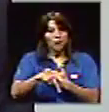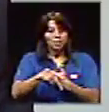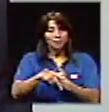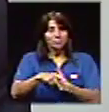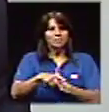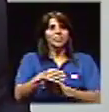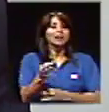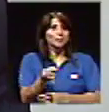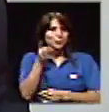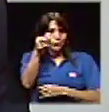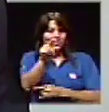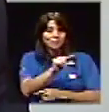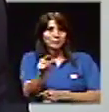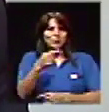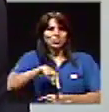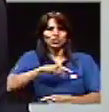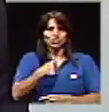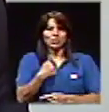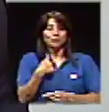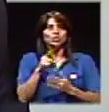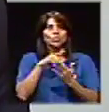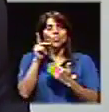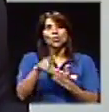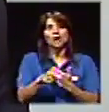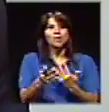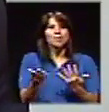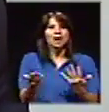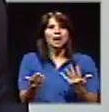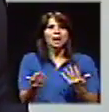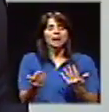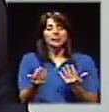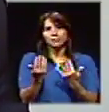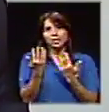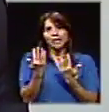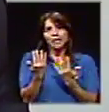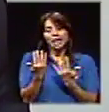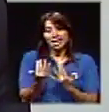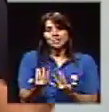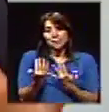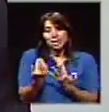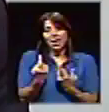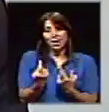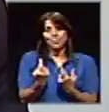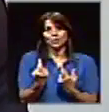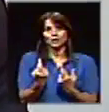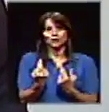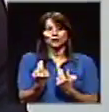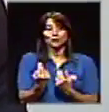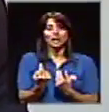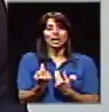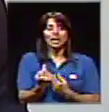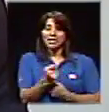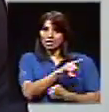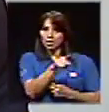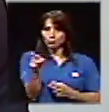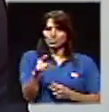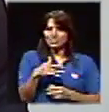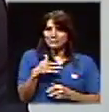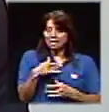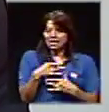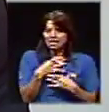tendremos un programa la próxima semana que esperamos que tenga